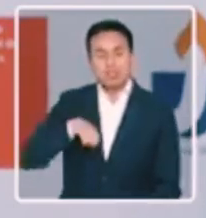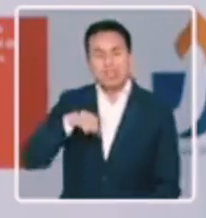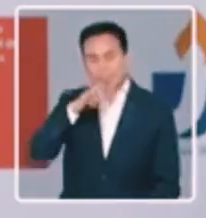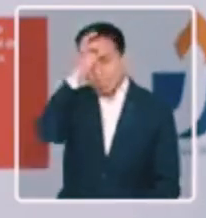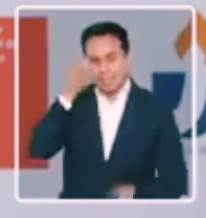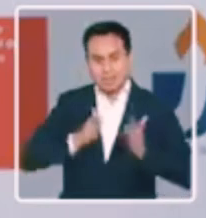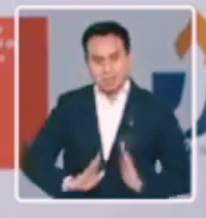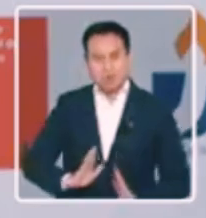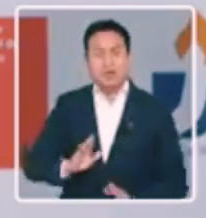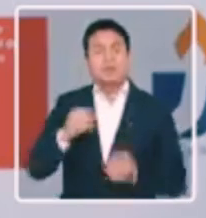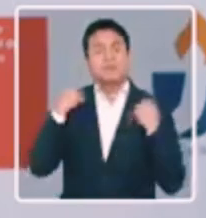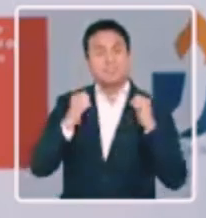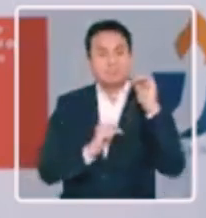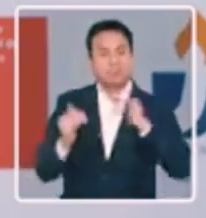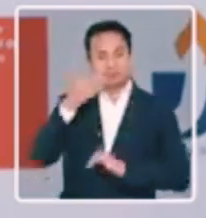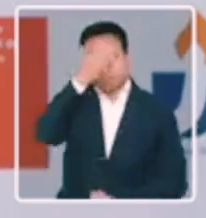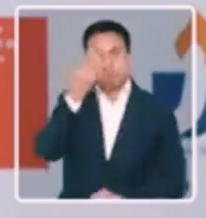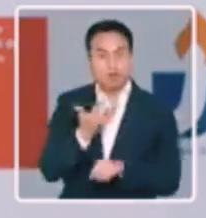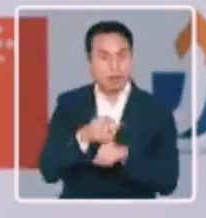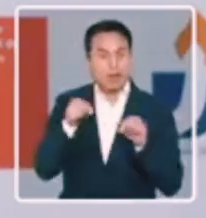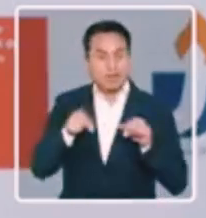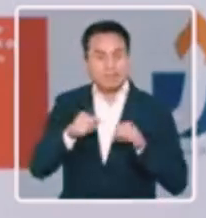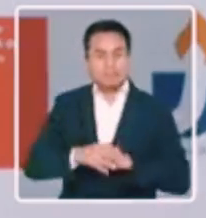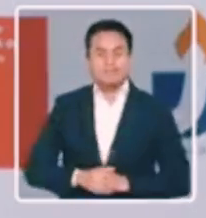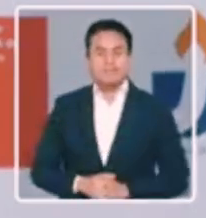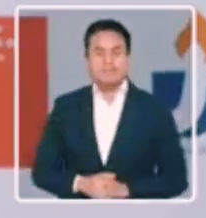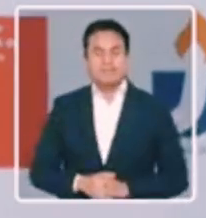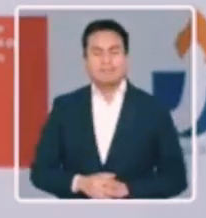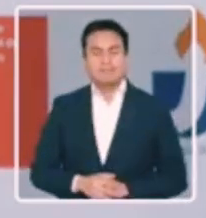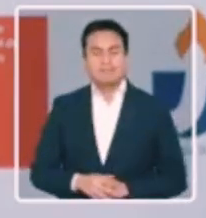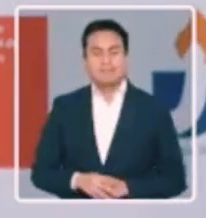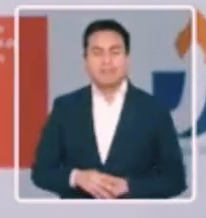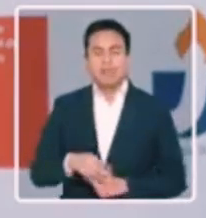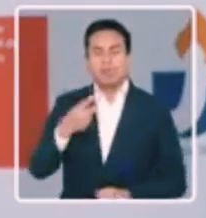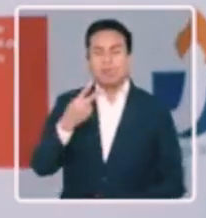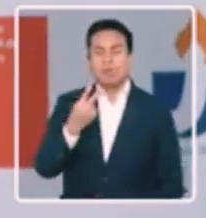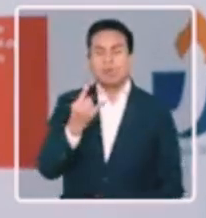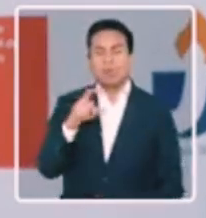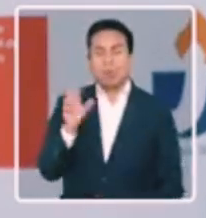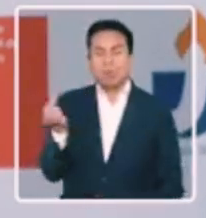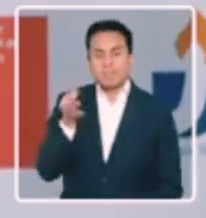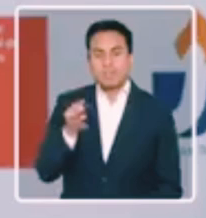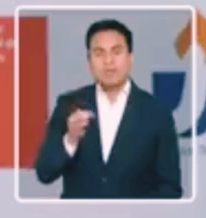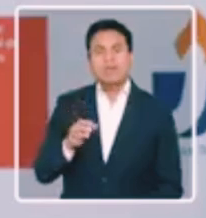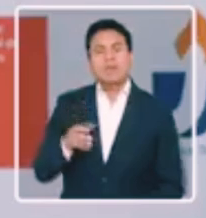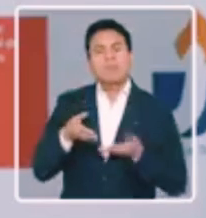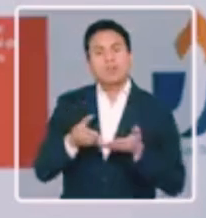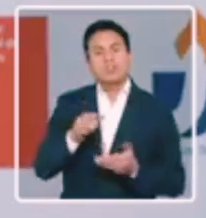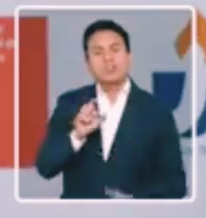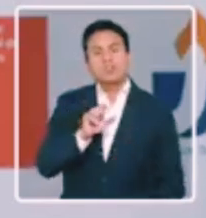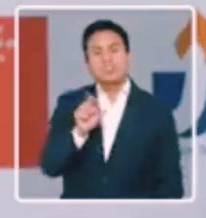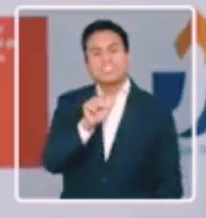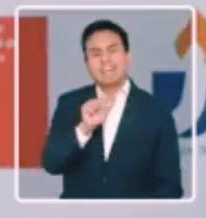y que acá hay deportistas de primer nivel el el Hugo Me contaba me decía que es de Puerto Saavedra